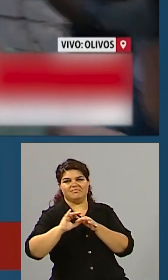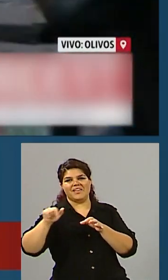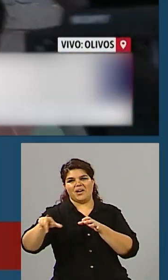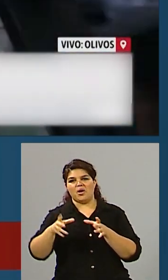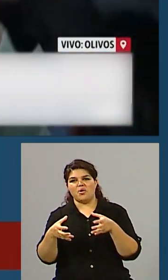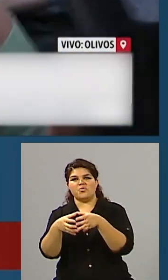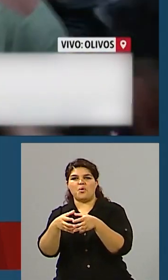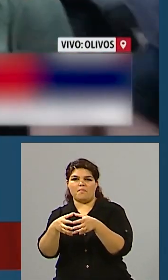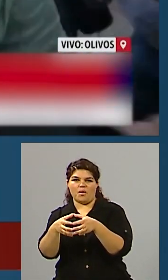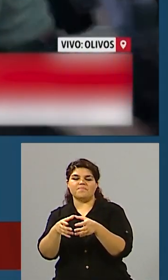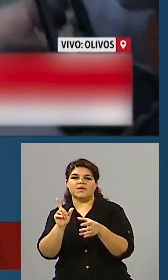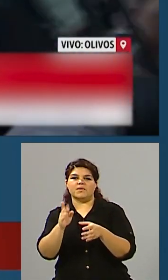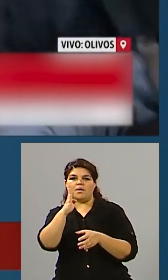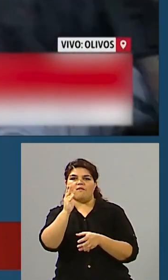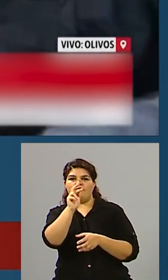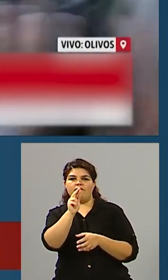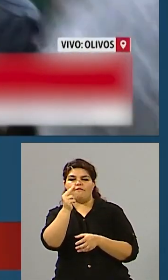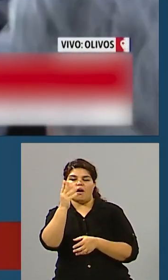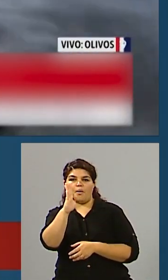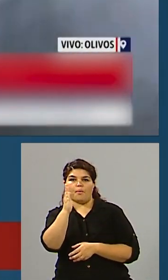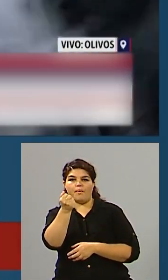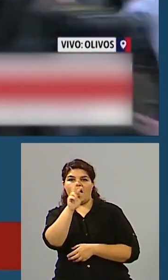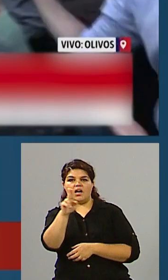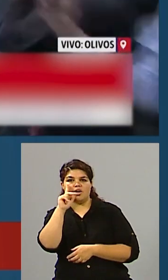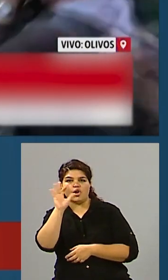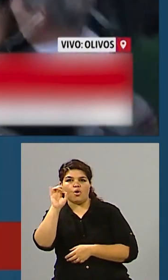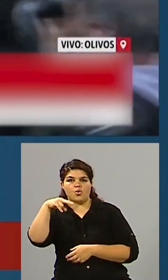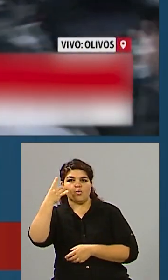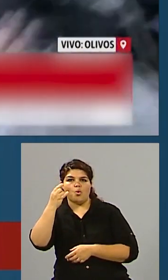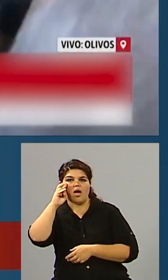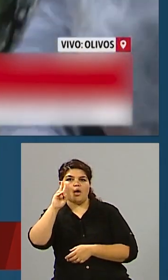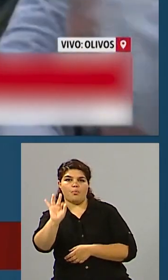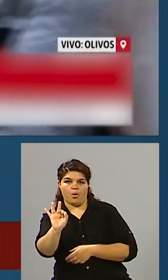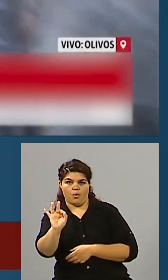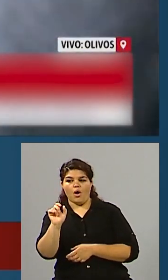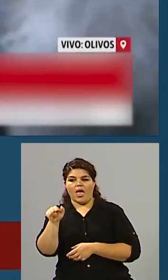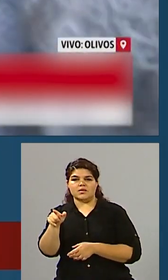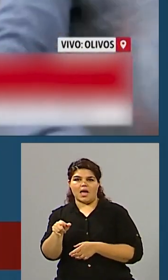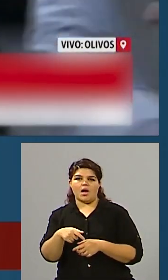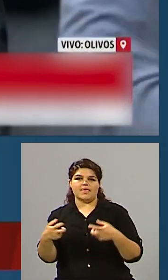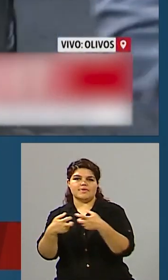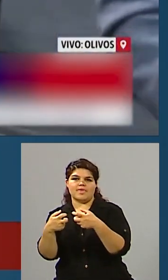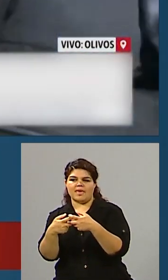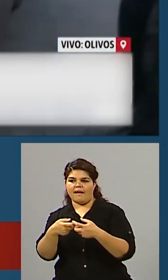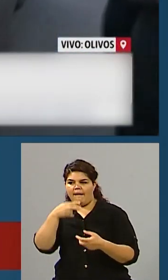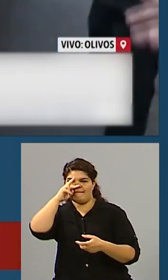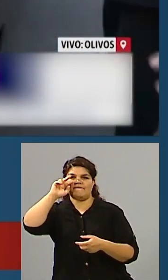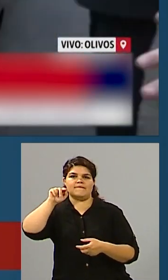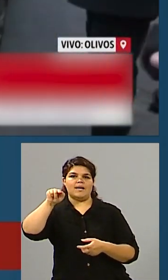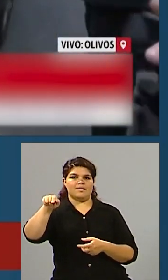acuerdo con Barrio Nuevo, ¿no? Si hay un sindicalista de la casta es el Barrio Nuevo,